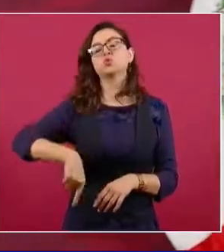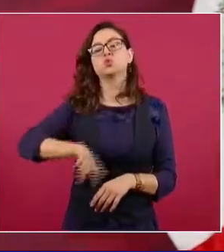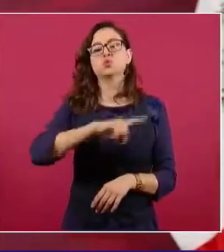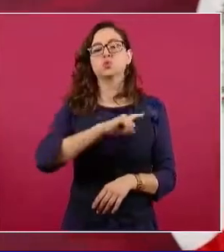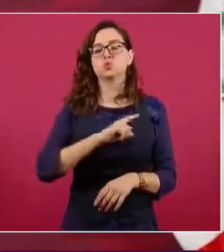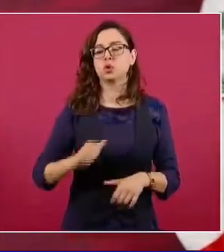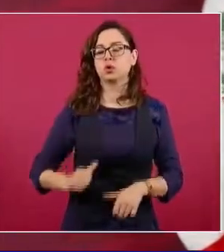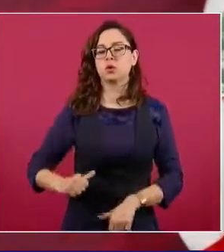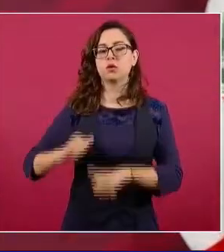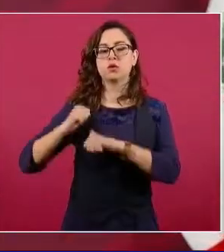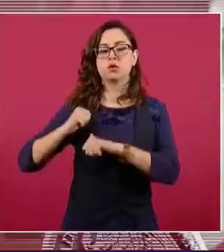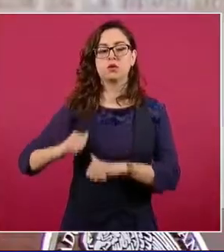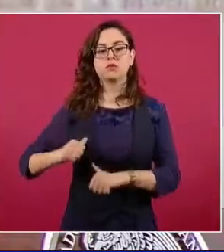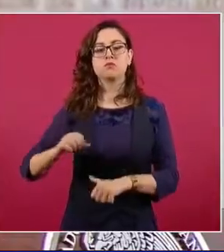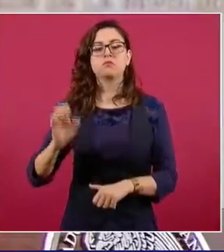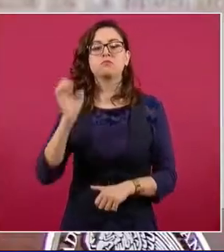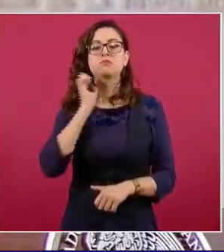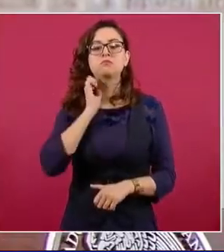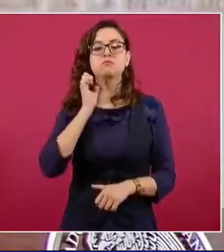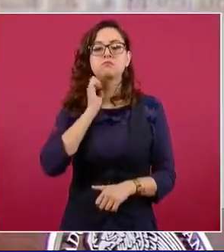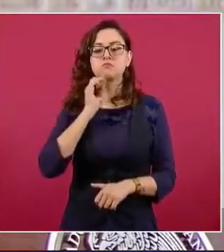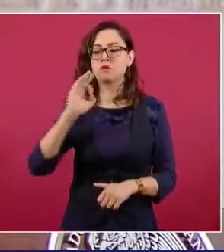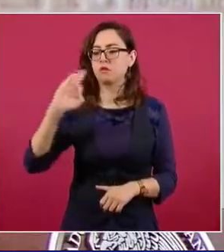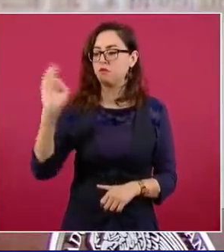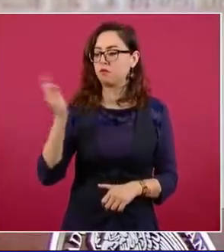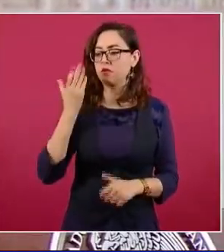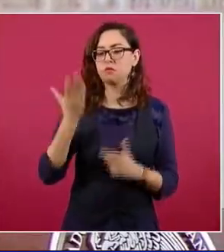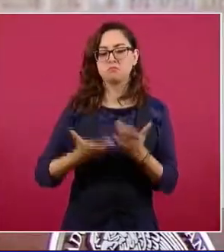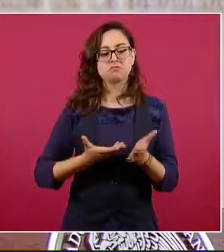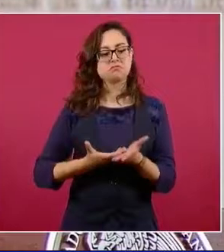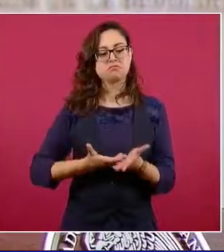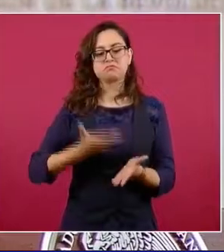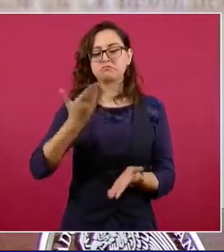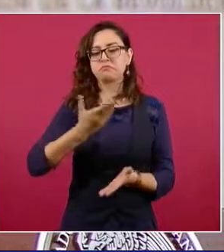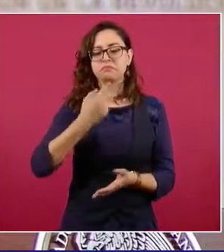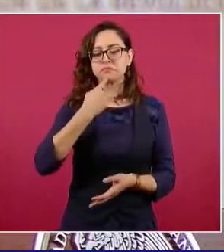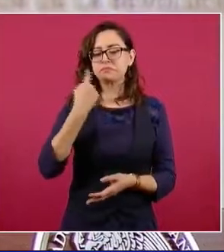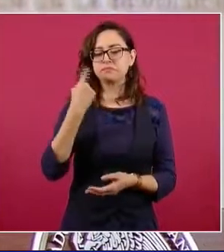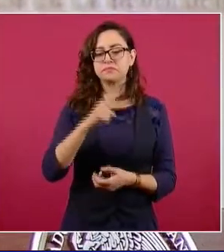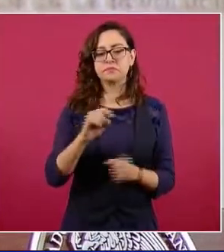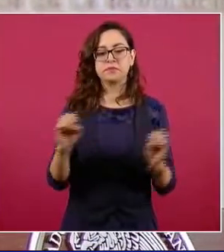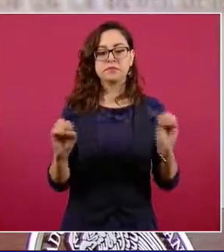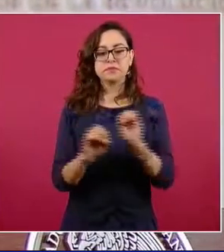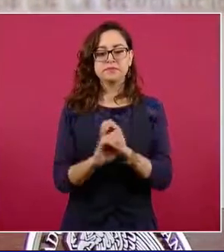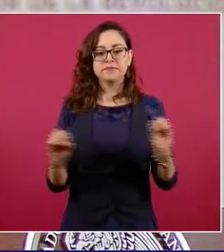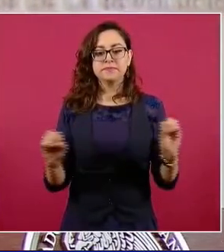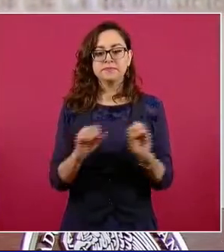nosotros hemos decidido no presentar ninguna denuncia,